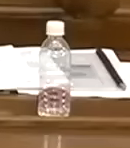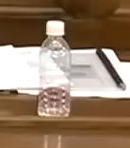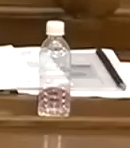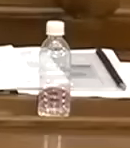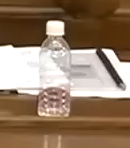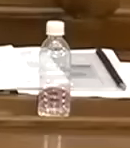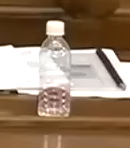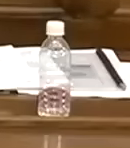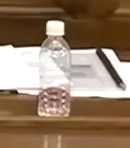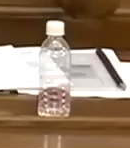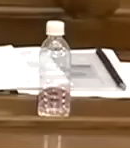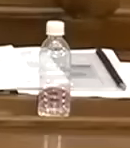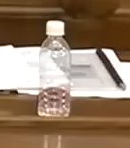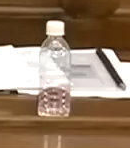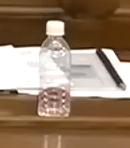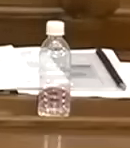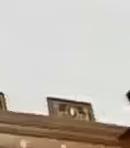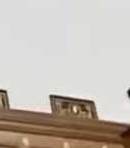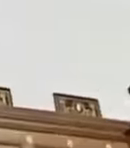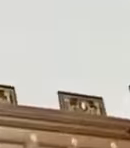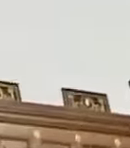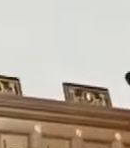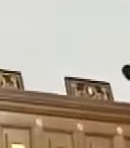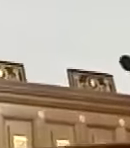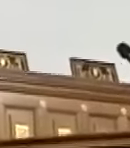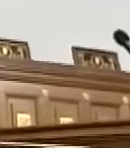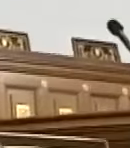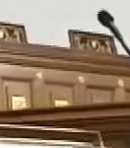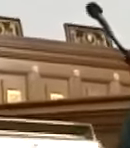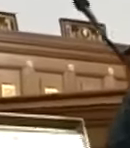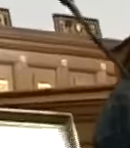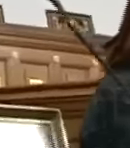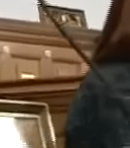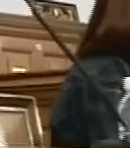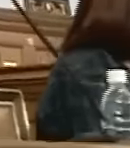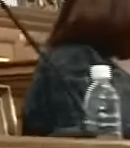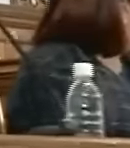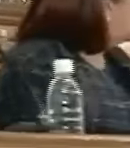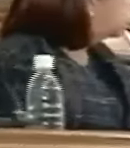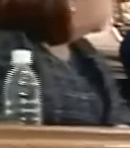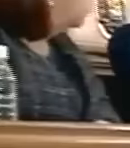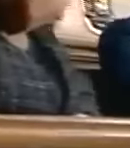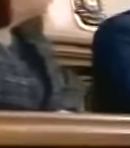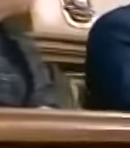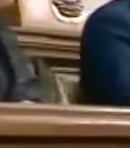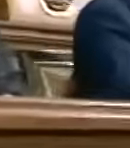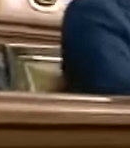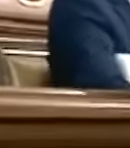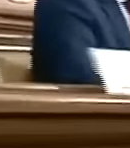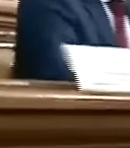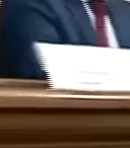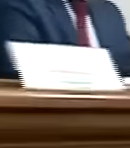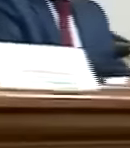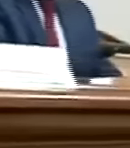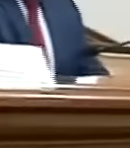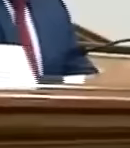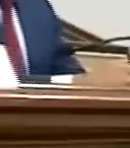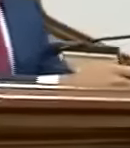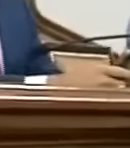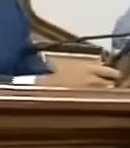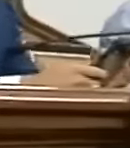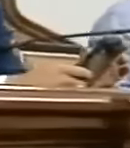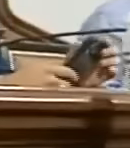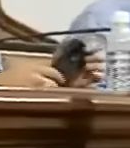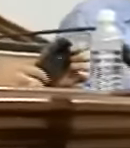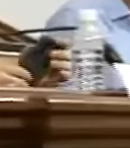nos hizo nuestro pueblo: ¿qué va a pasar después del 3 de diciembre? ¿Qué vamos a hacer el 4 de diciembre? Empieza a tener claridad, sin lugar a